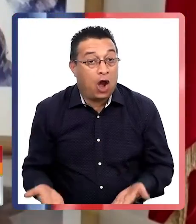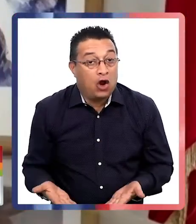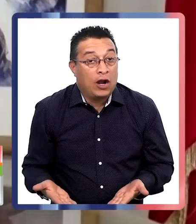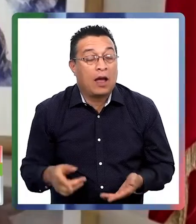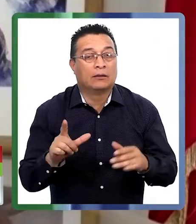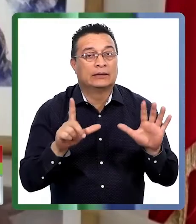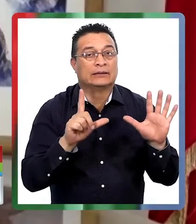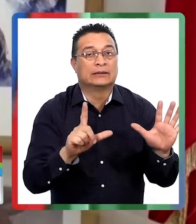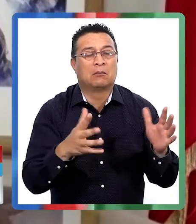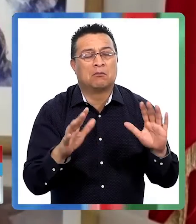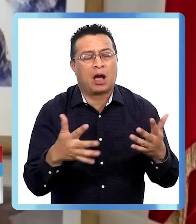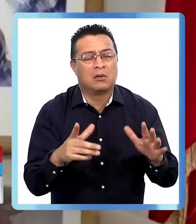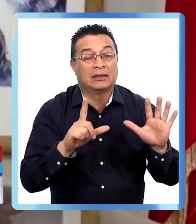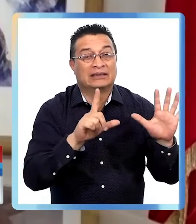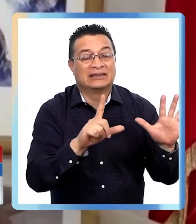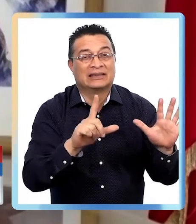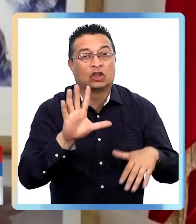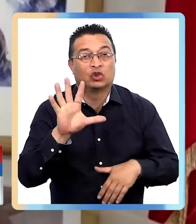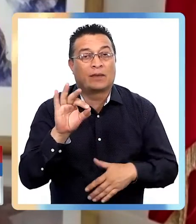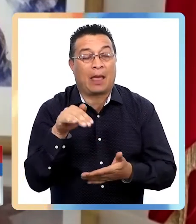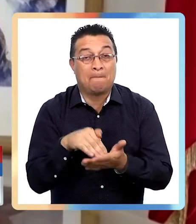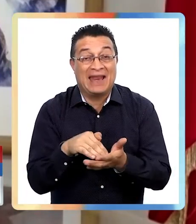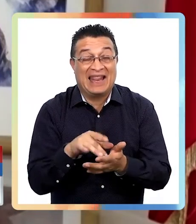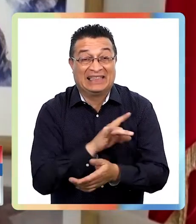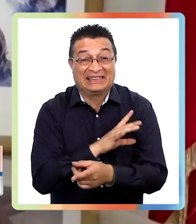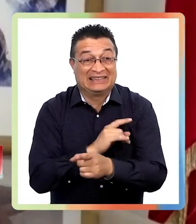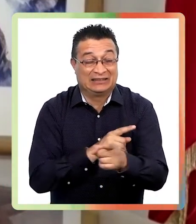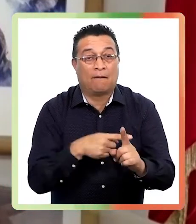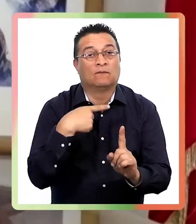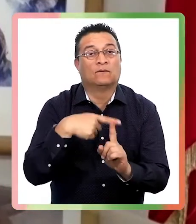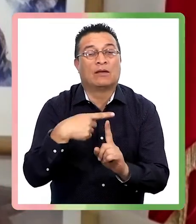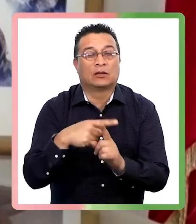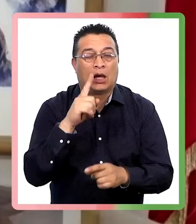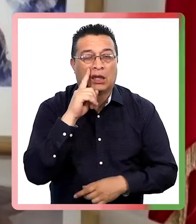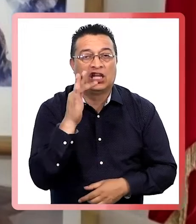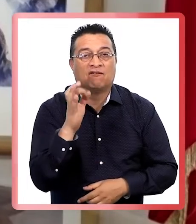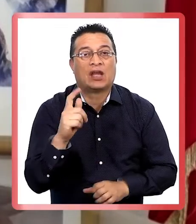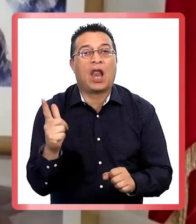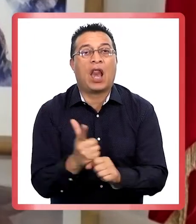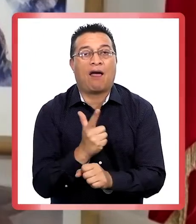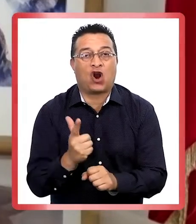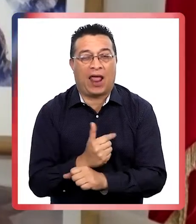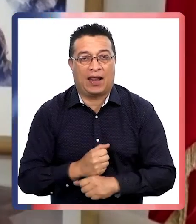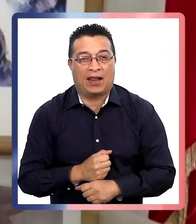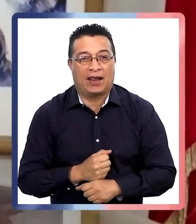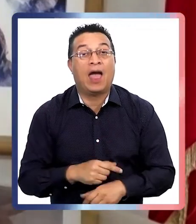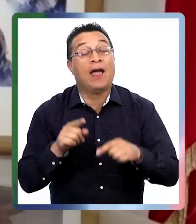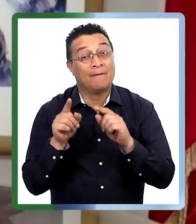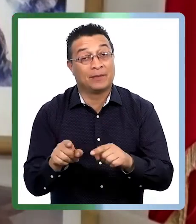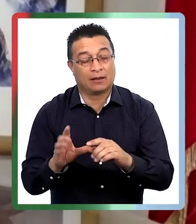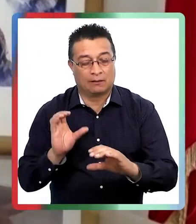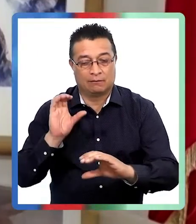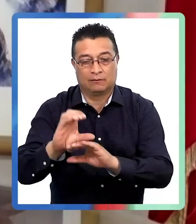hoy, alrededor de 750.000 chilenas y chilenos se han beneficiado con el IFE laboral, que es